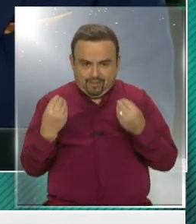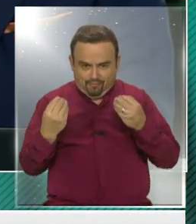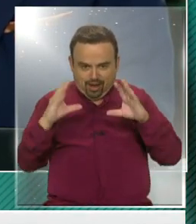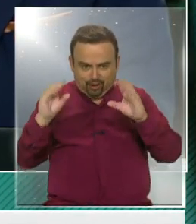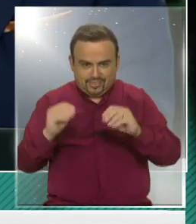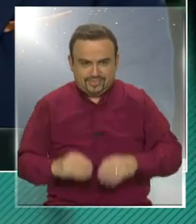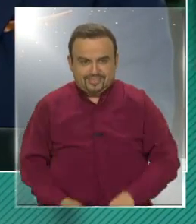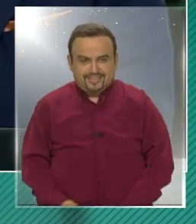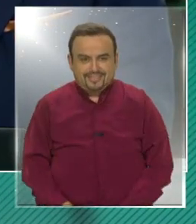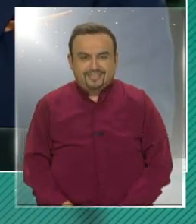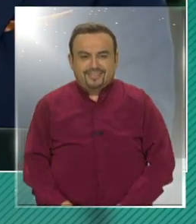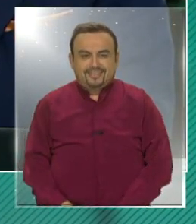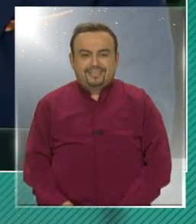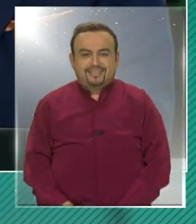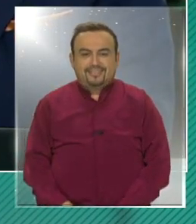bien